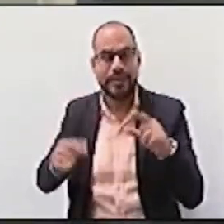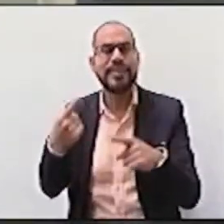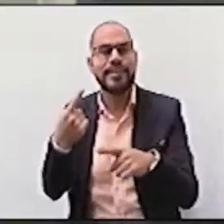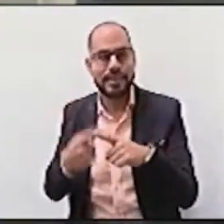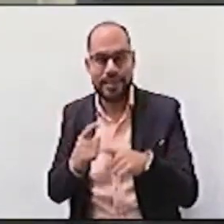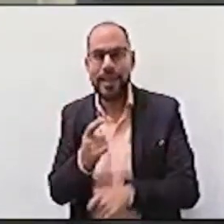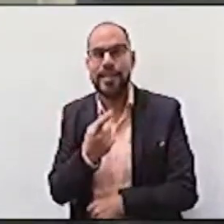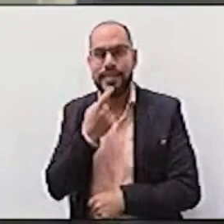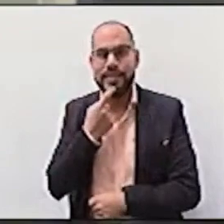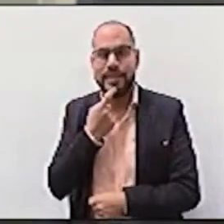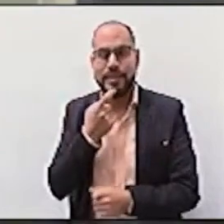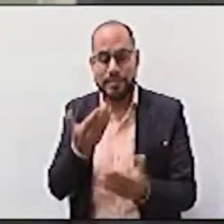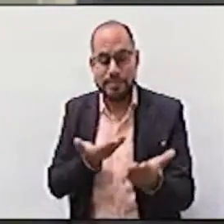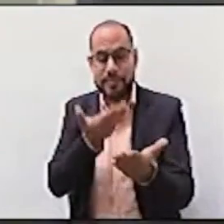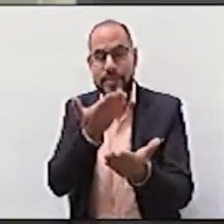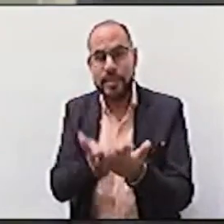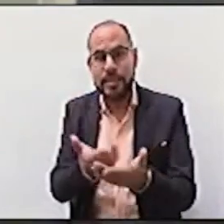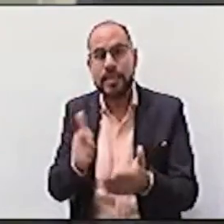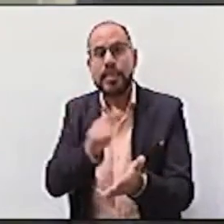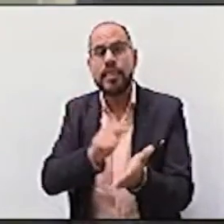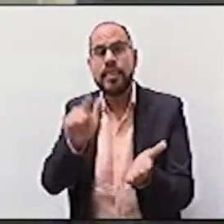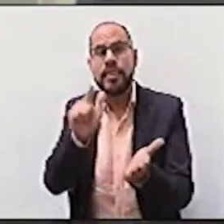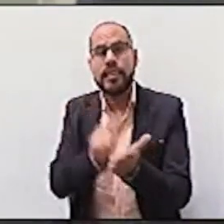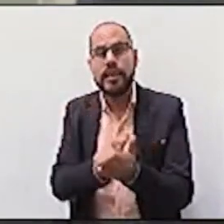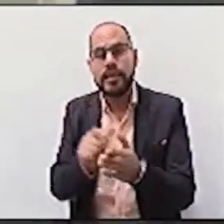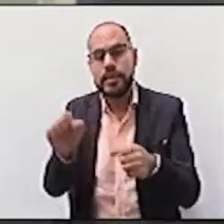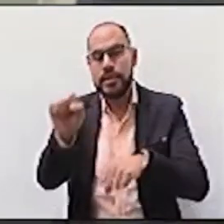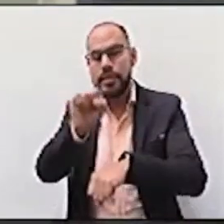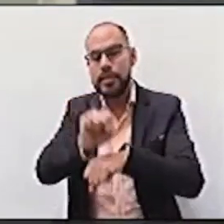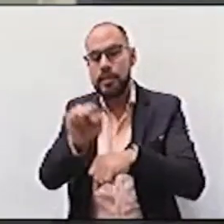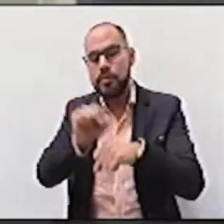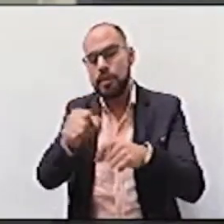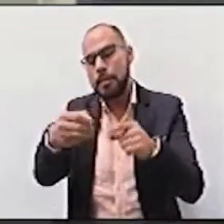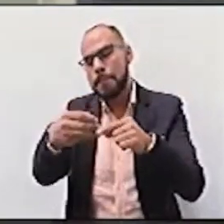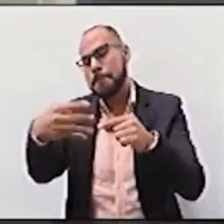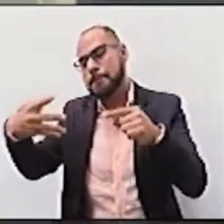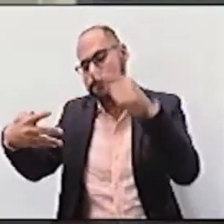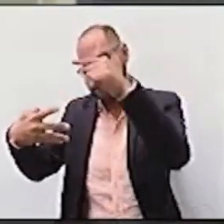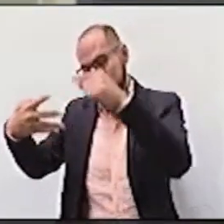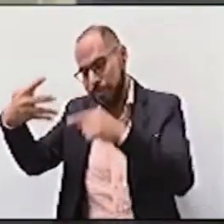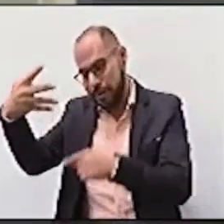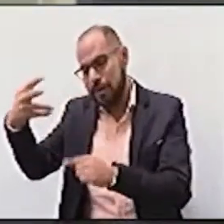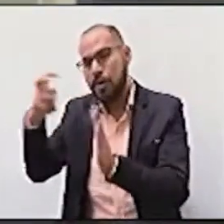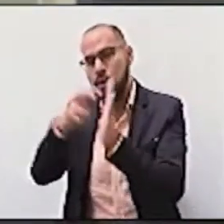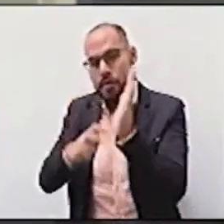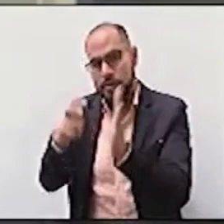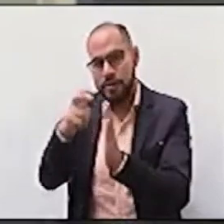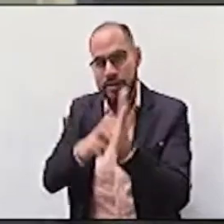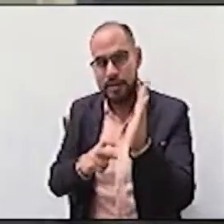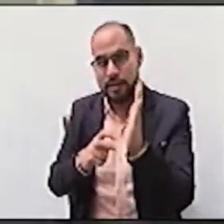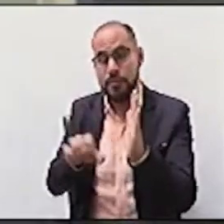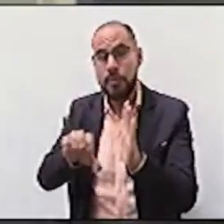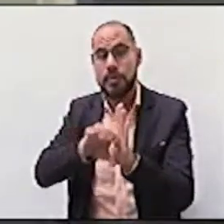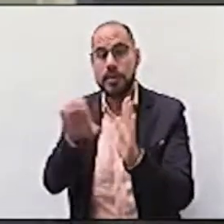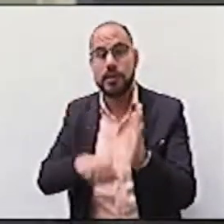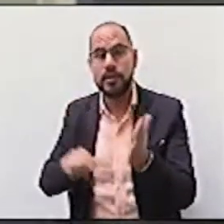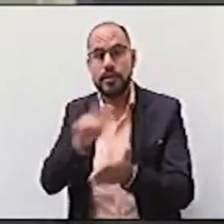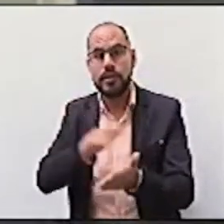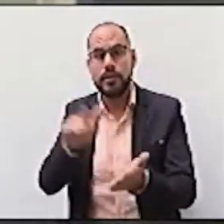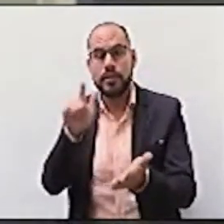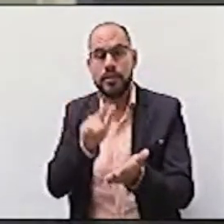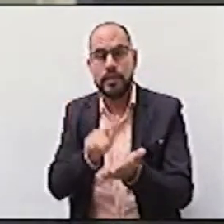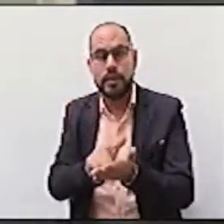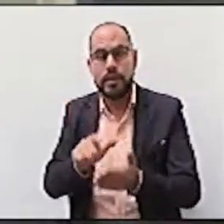reforma a las leyes secundarias, a diversas leyes secundarias, entre ellas a la Ley Orgánica de la